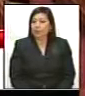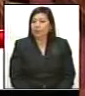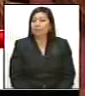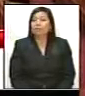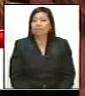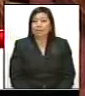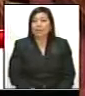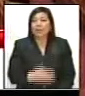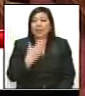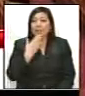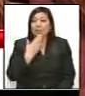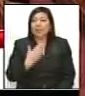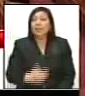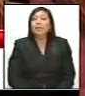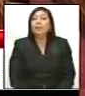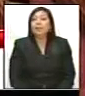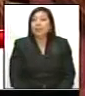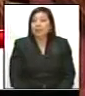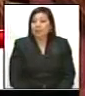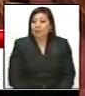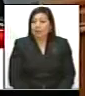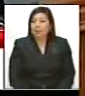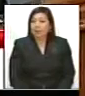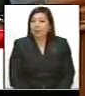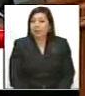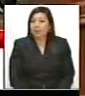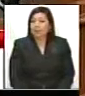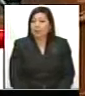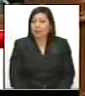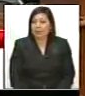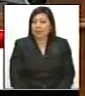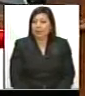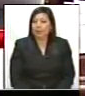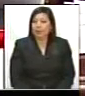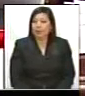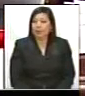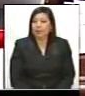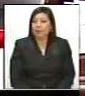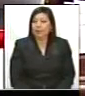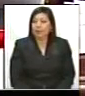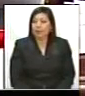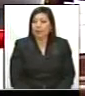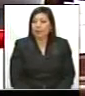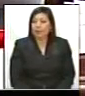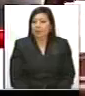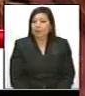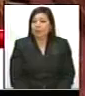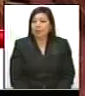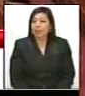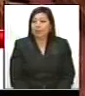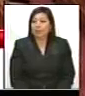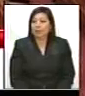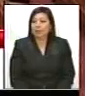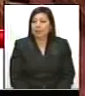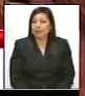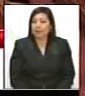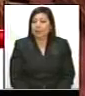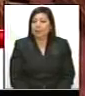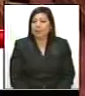Gracias, Presidenta. Me pide las dos interrupciones el congresista César Segura. Congresista Segura.